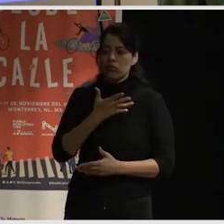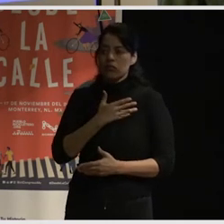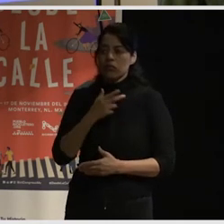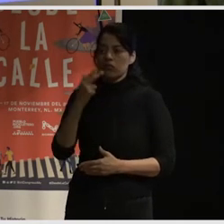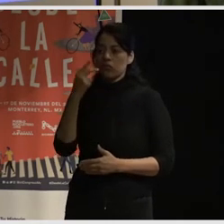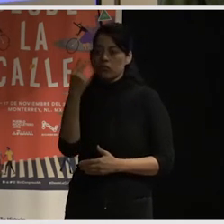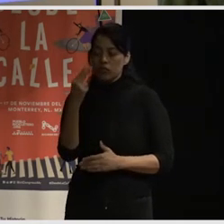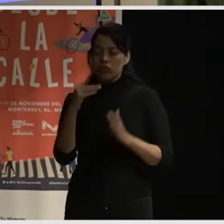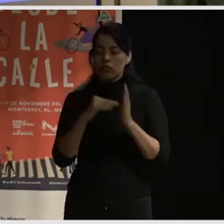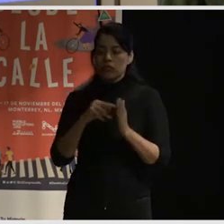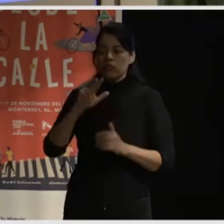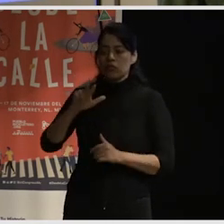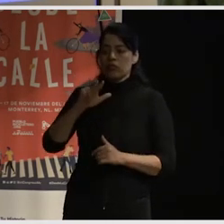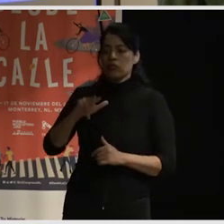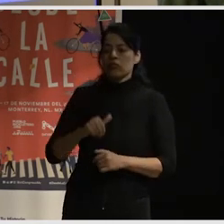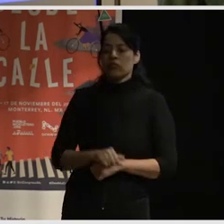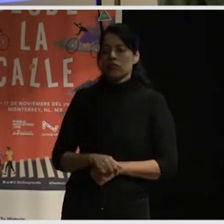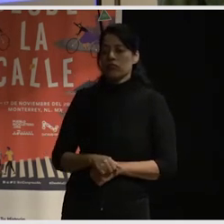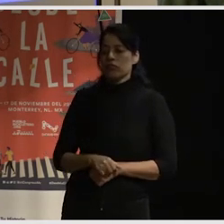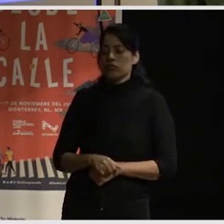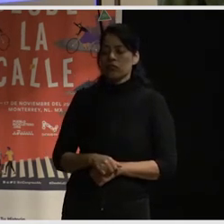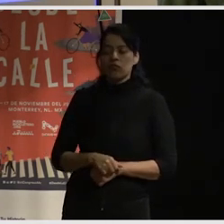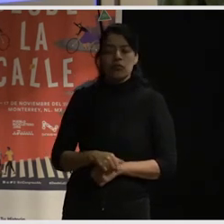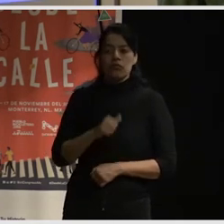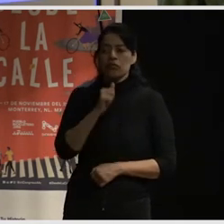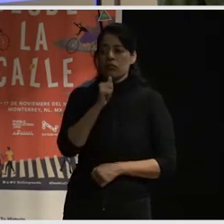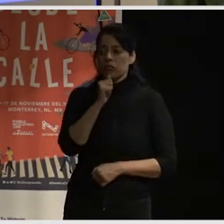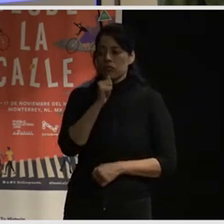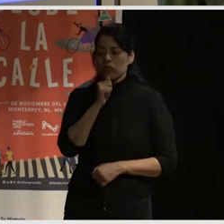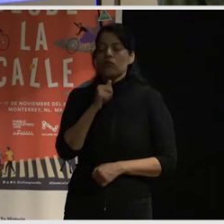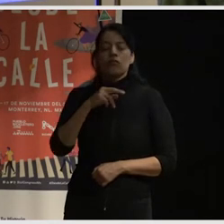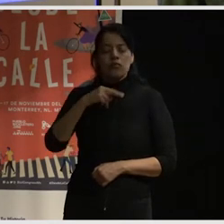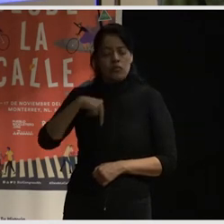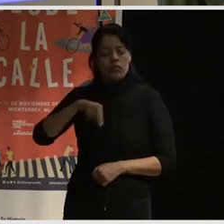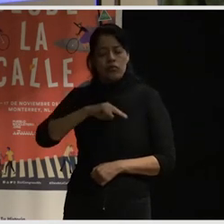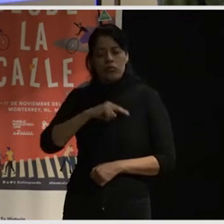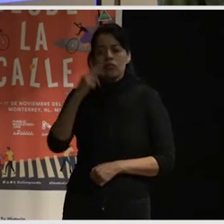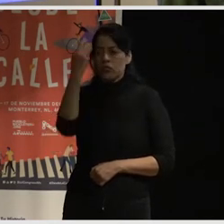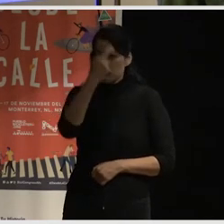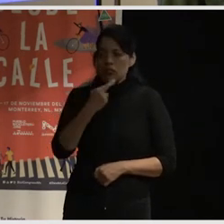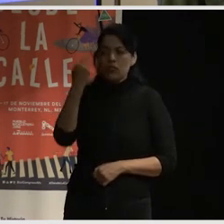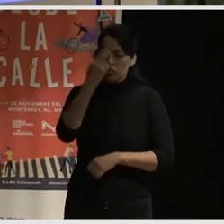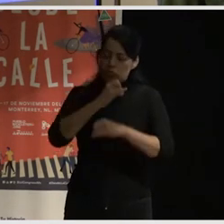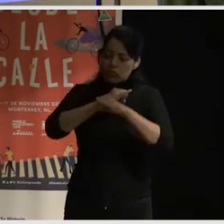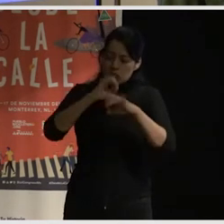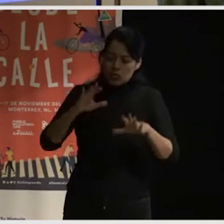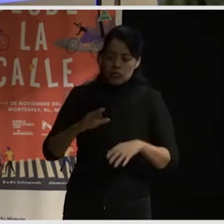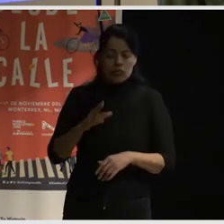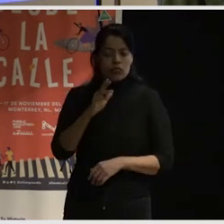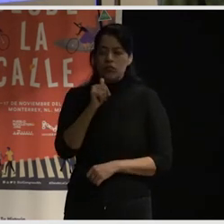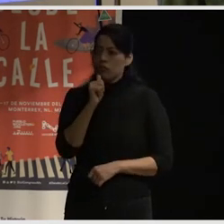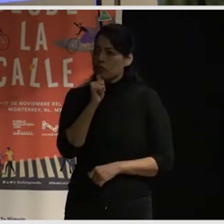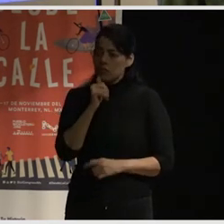2018 no hemos hemos estado analizando muchísimo de información no hemos